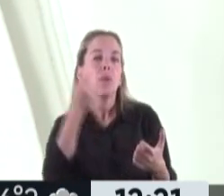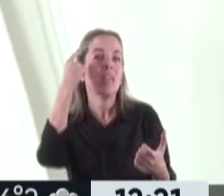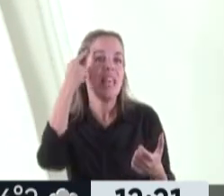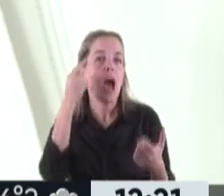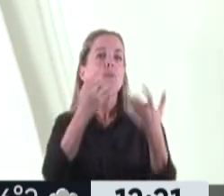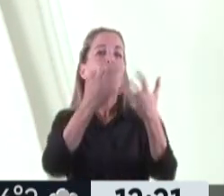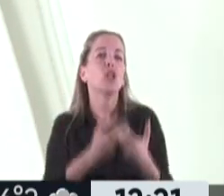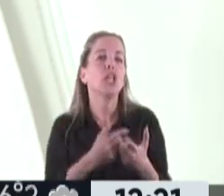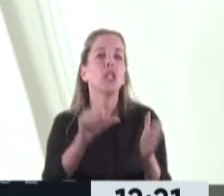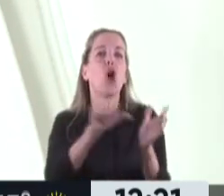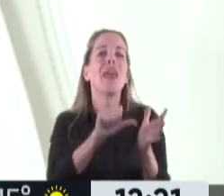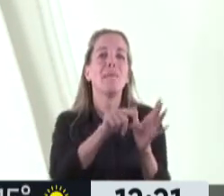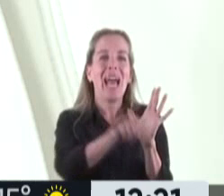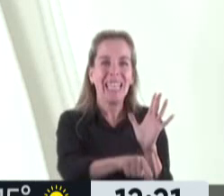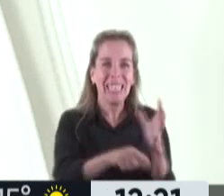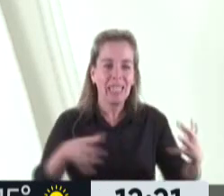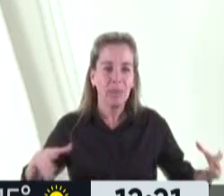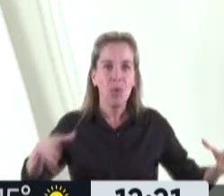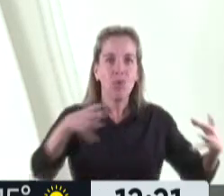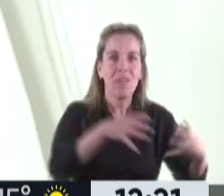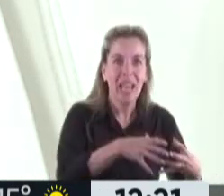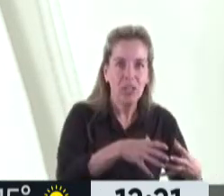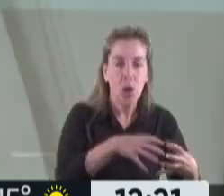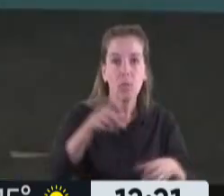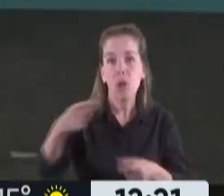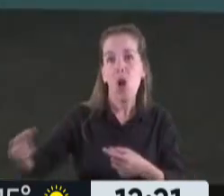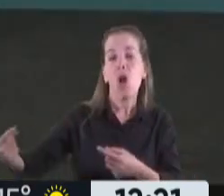es unificación en contra de lo que se busca la confrontación.